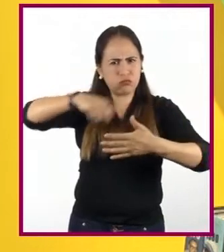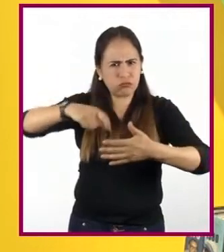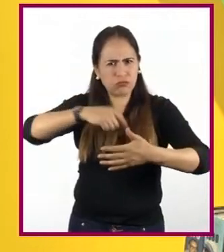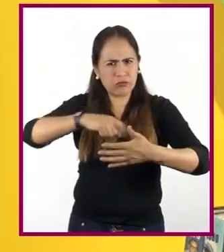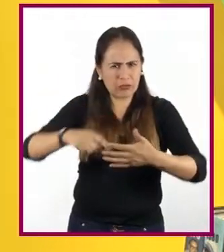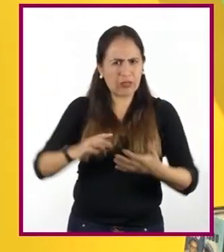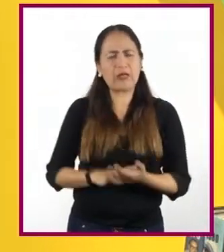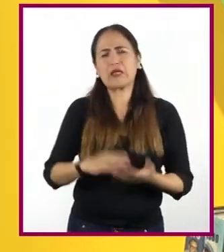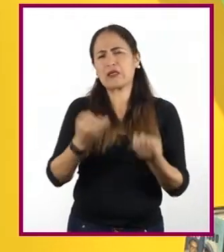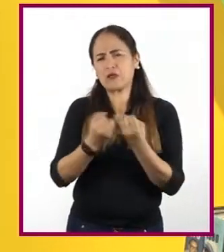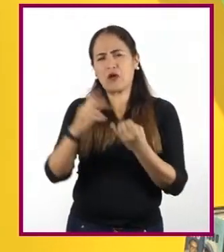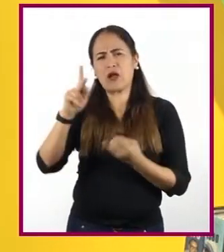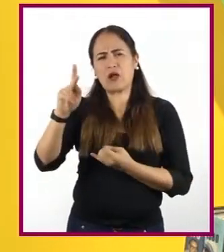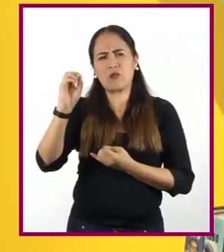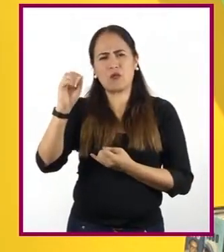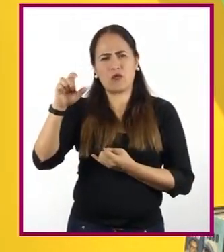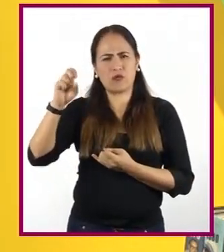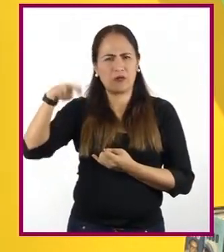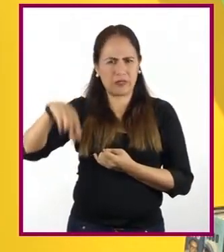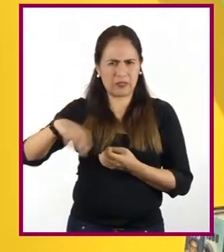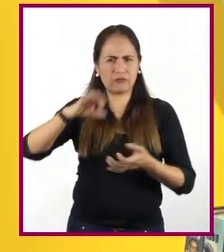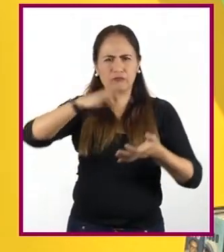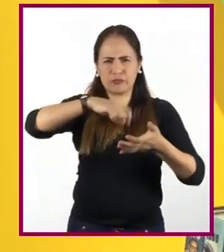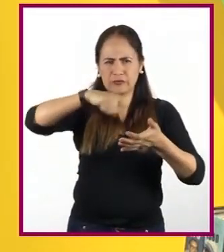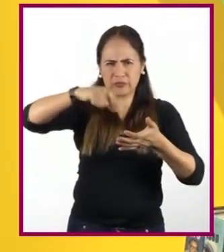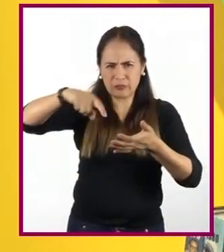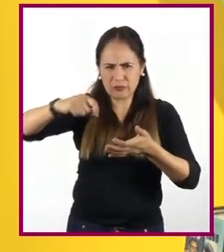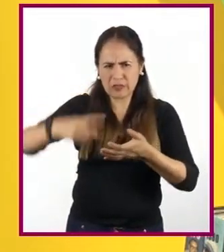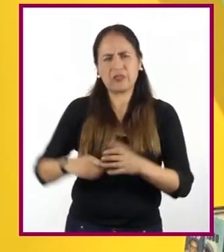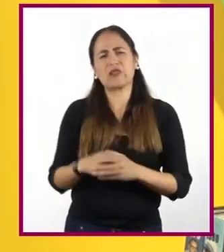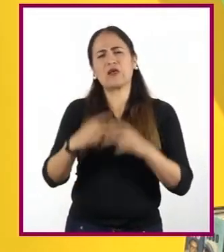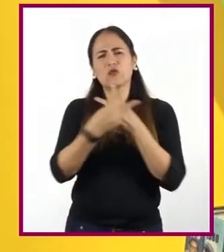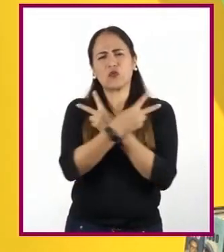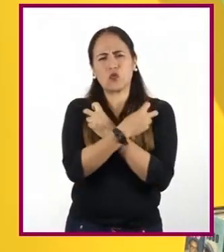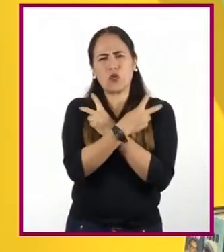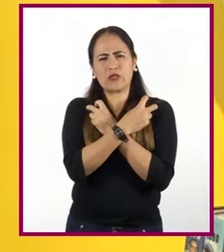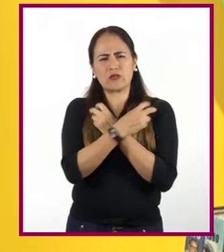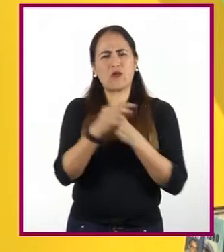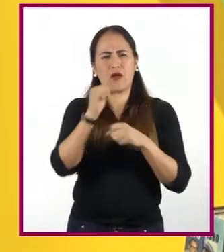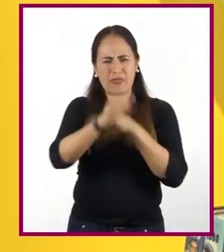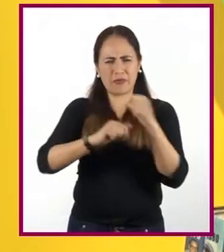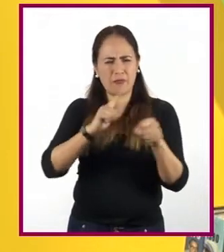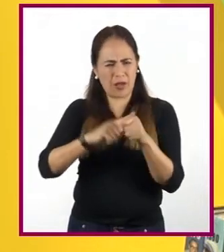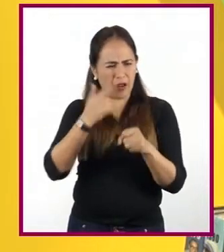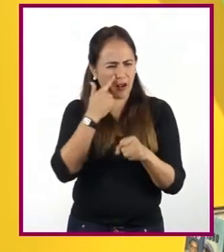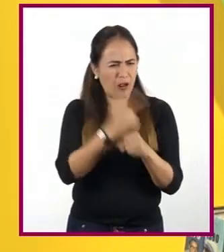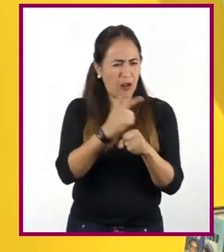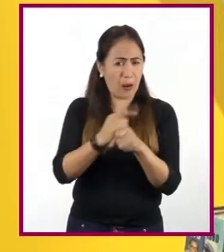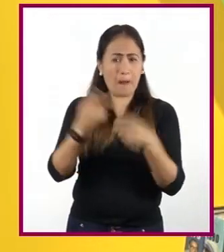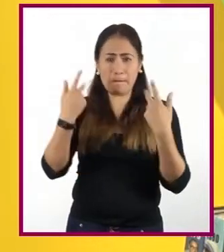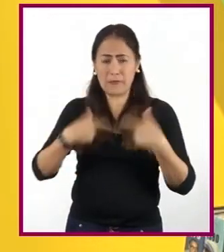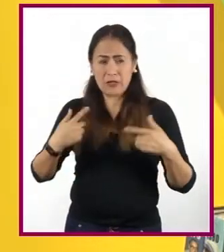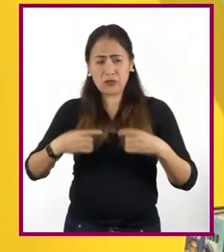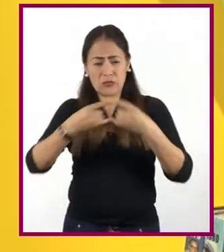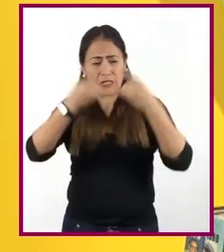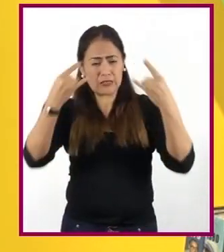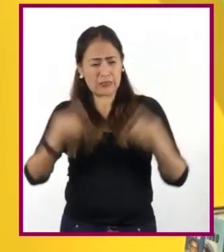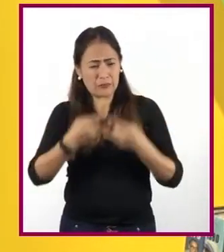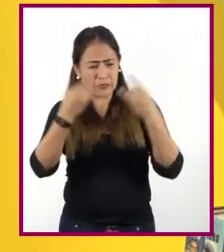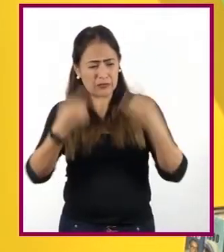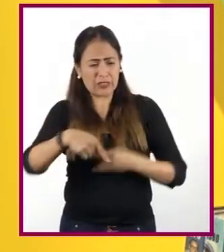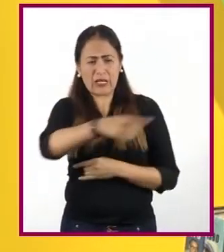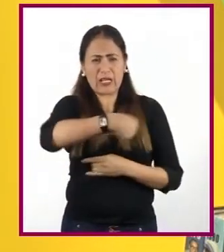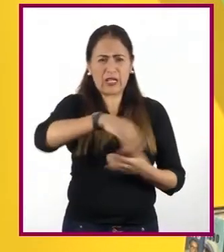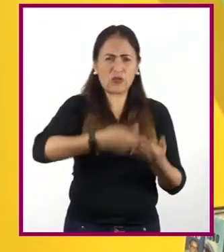de polen, semillas y huesos de animales encontrados, los investigadores han reconstruido la dieta de los pobladores de